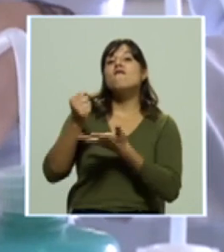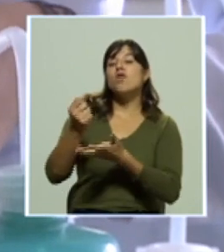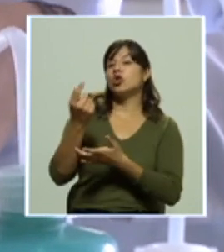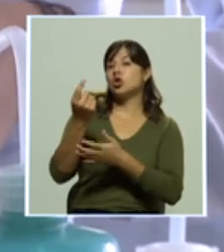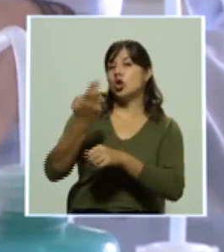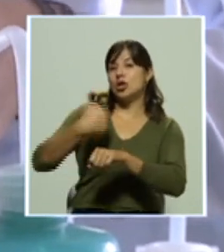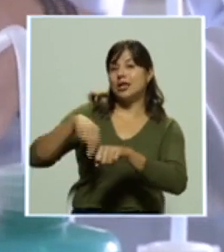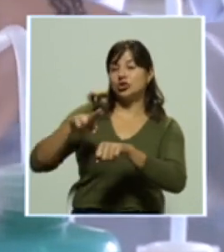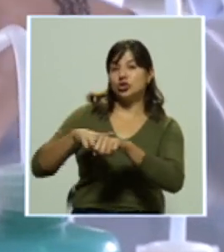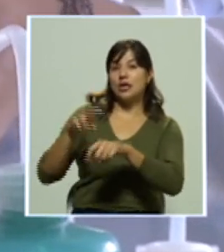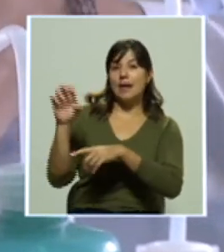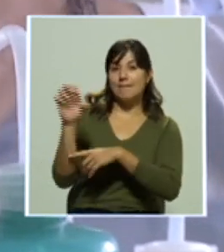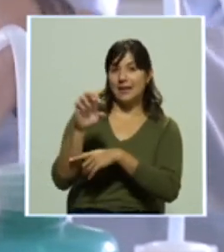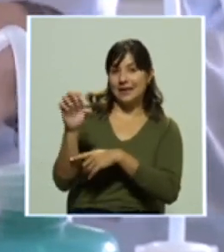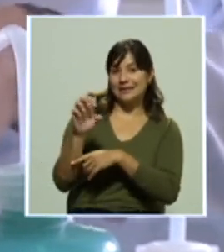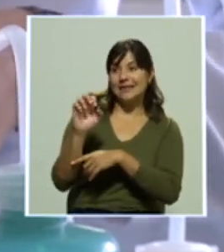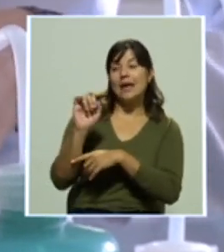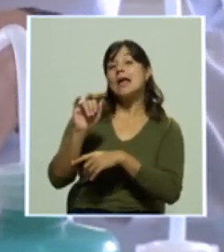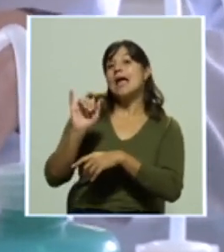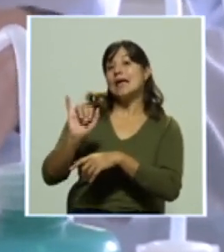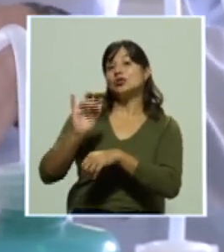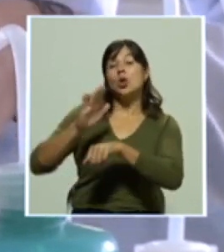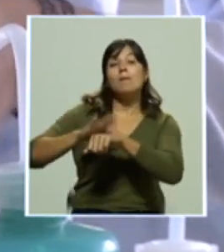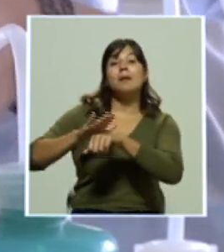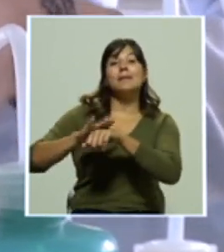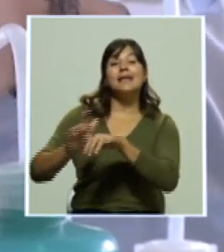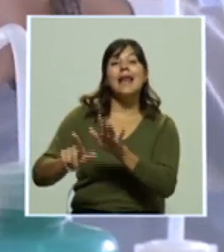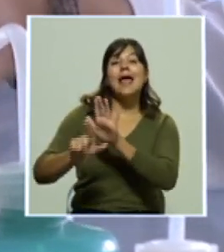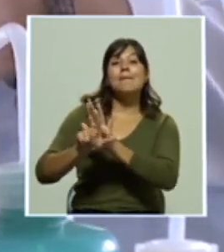por la vía de excepción que permite la Ley de Emergencias